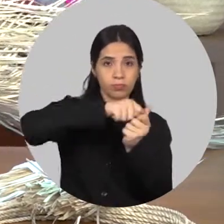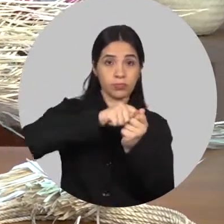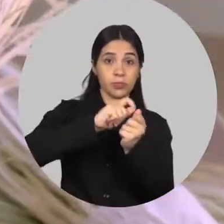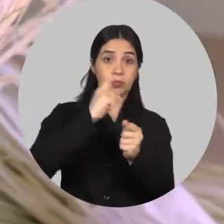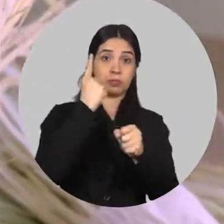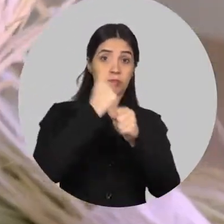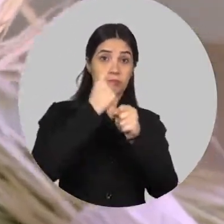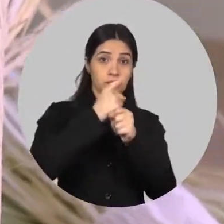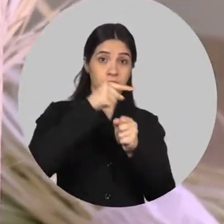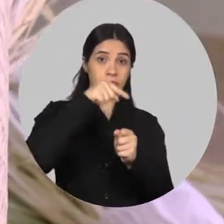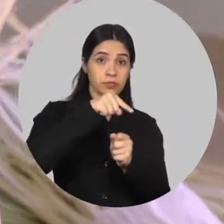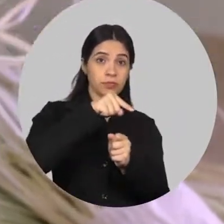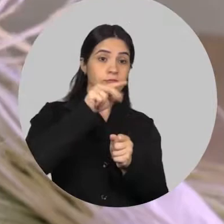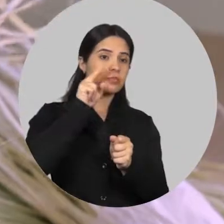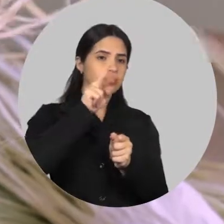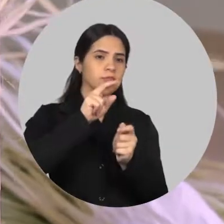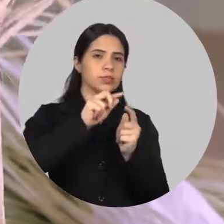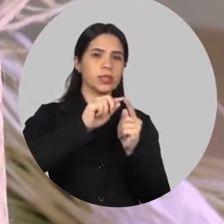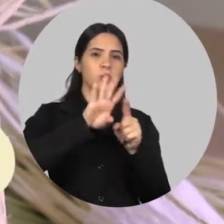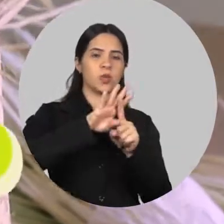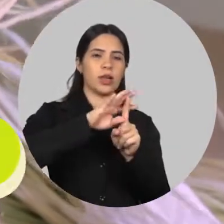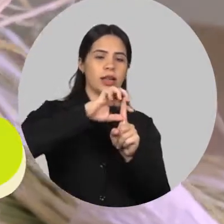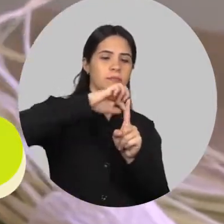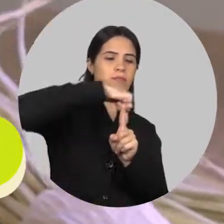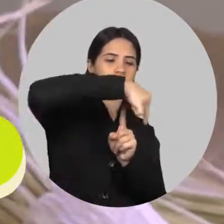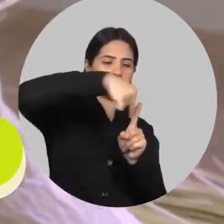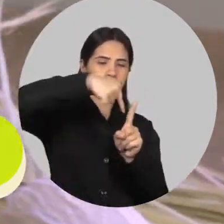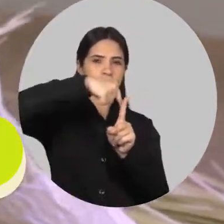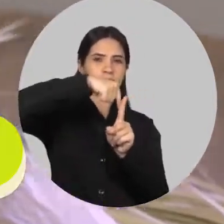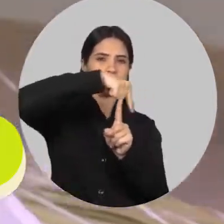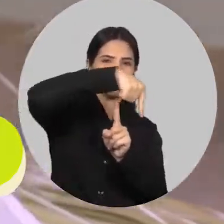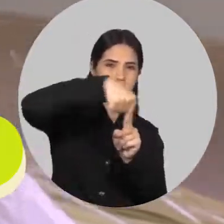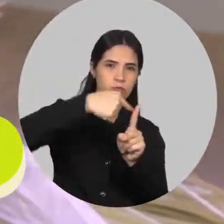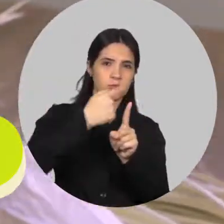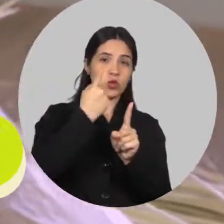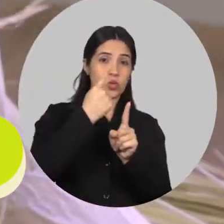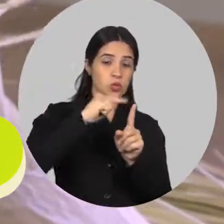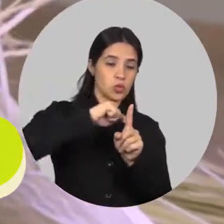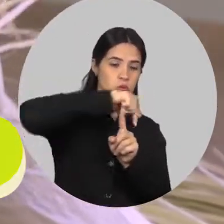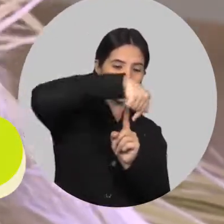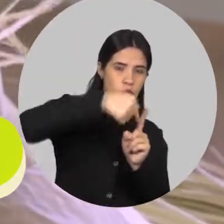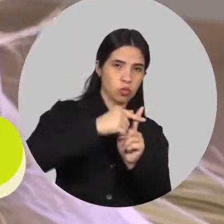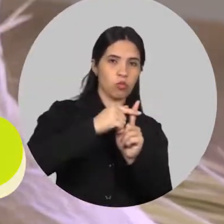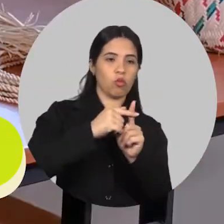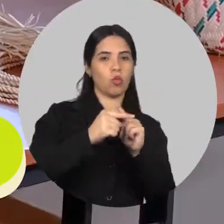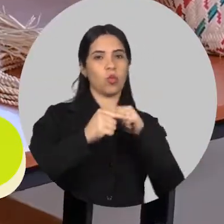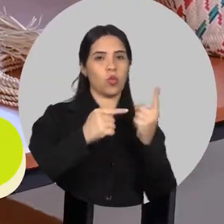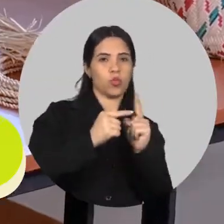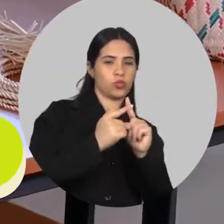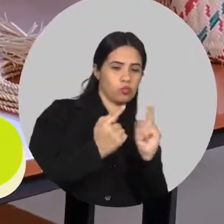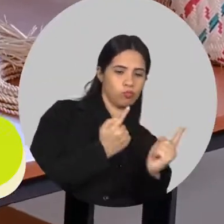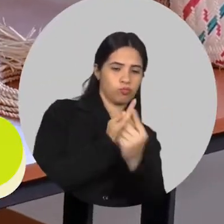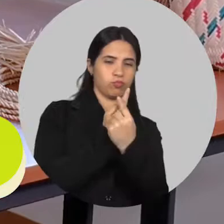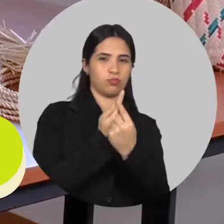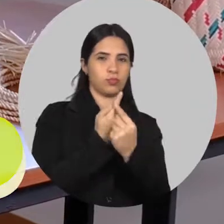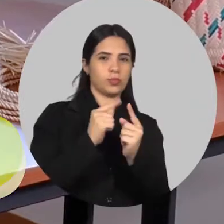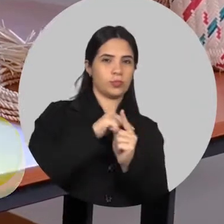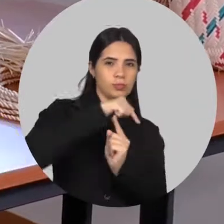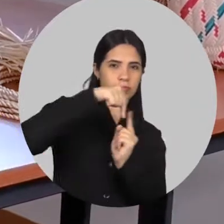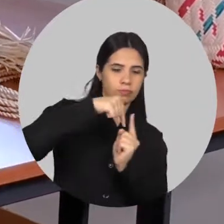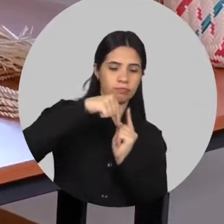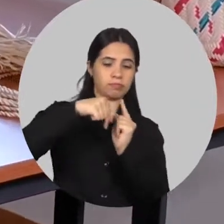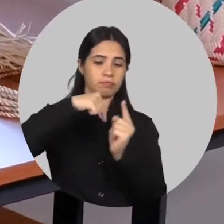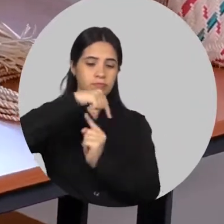vamos a darle a la primera, vamos a dar unas pequeñas vueltas, que sería uno encima del otro.